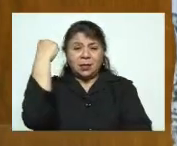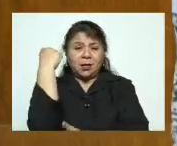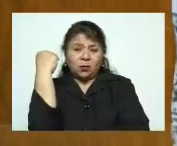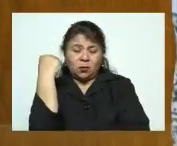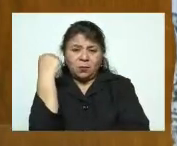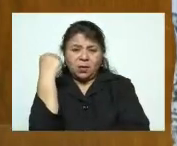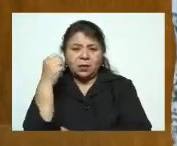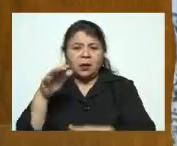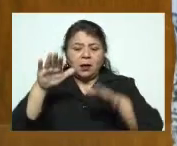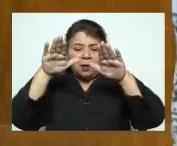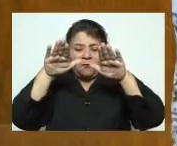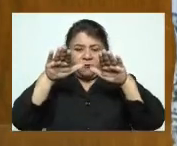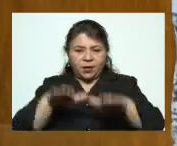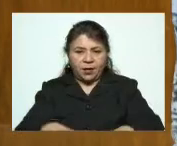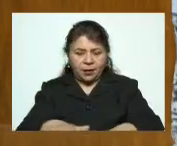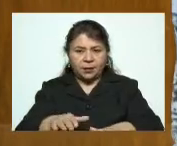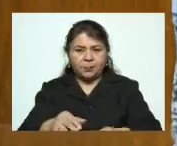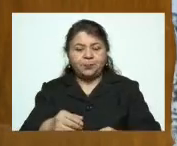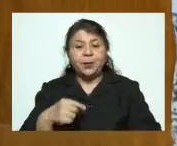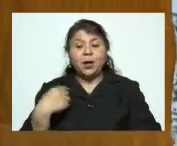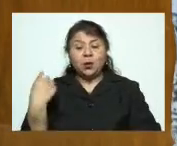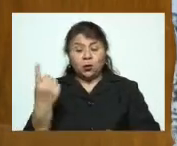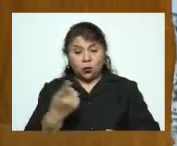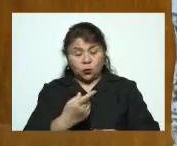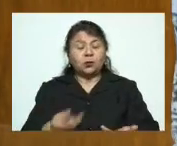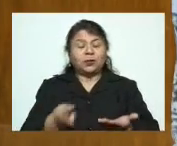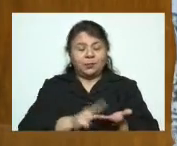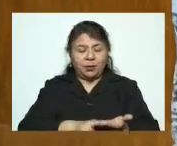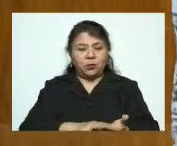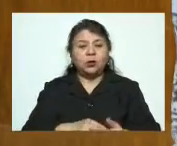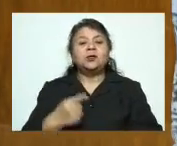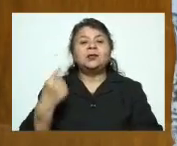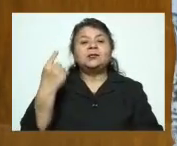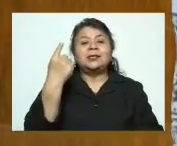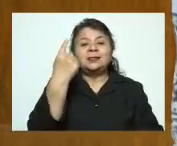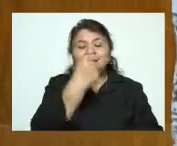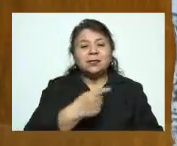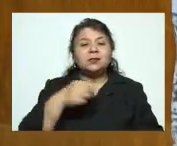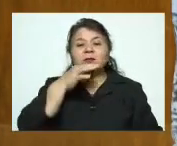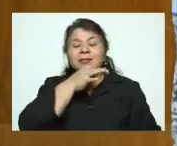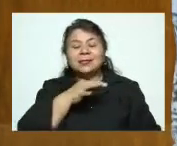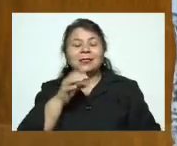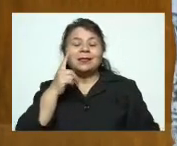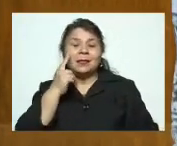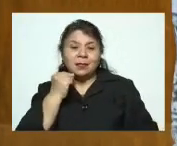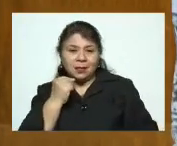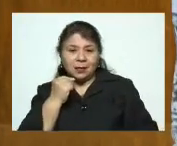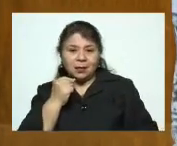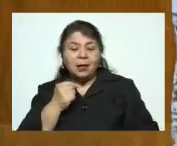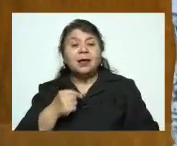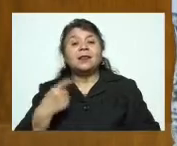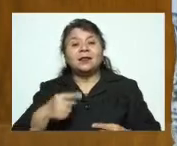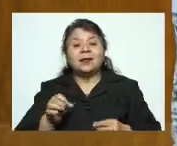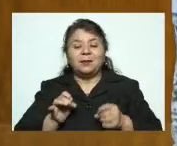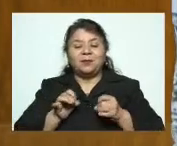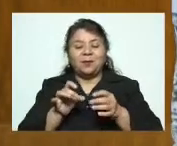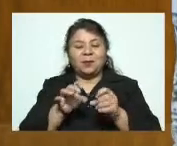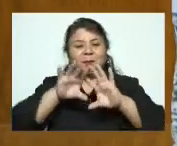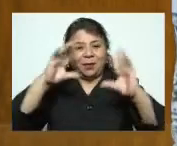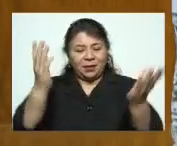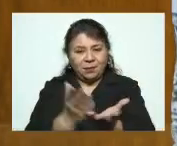de 160 días de pandemia, 120 días hemos tenido actividad económica en la provincia de San